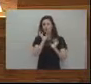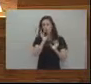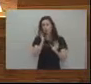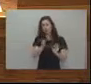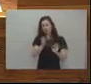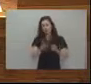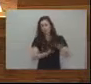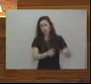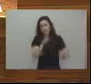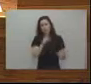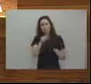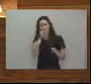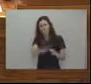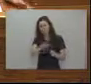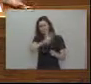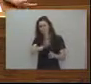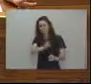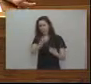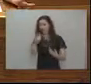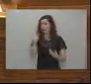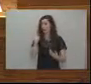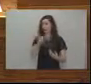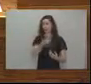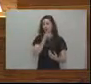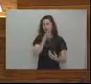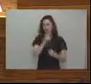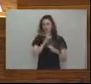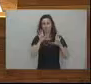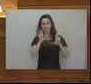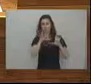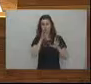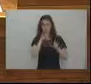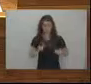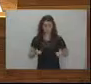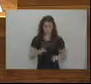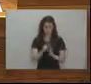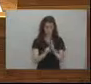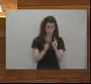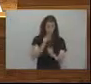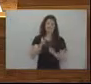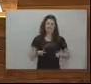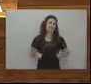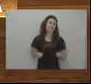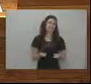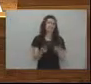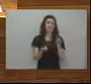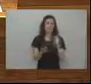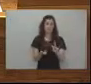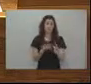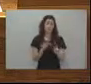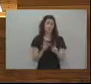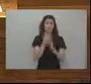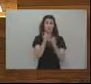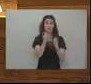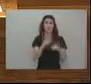algo así, a mí me dio una sensación terrible ayer, ¿no? De puede que haya sobrecostes, despilfarros, puede que se haya hecho mal, pero miren qué bonito es